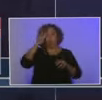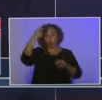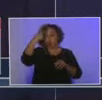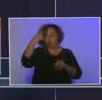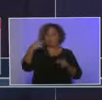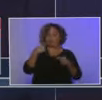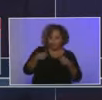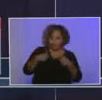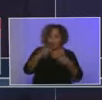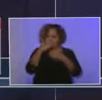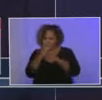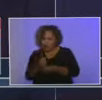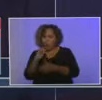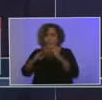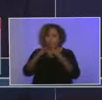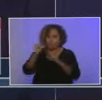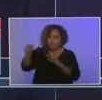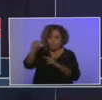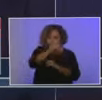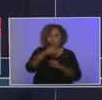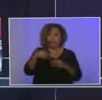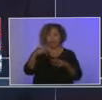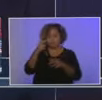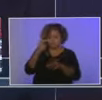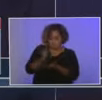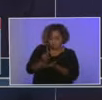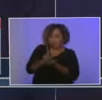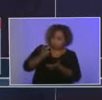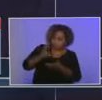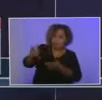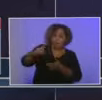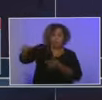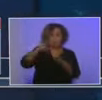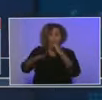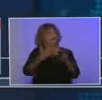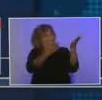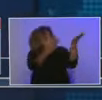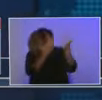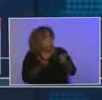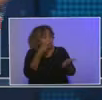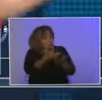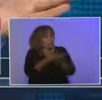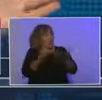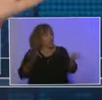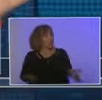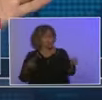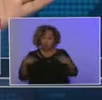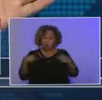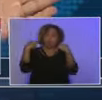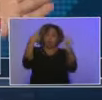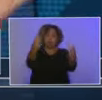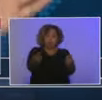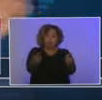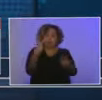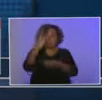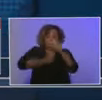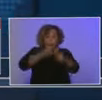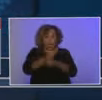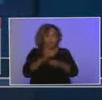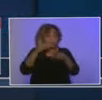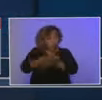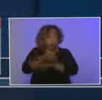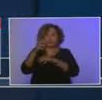dicen, vamos a confiar en los municipios, estos fondos los deben manejar los municipios, pero no acaban de darse a los municipios. Y llevamos prácticamente 3 años después